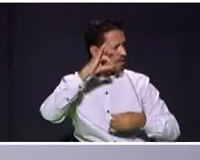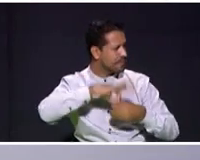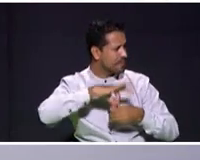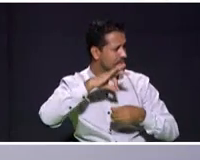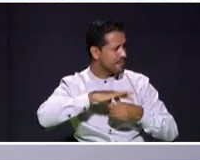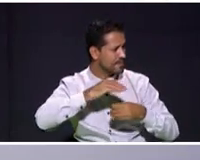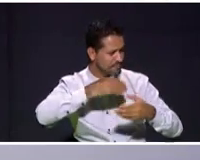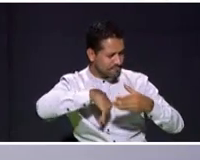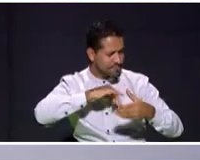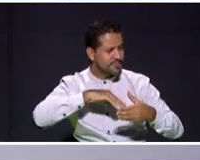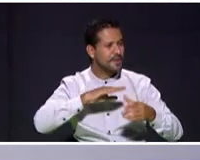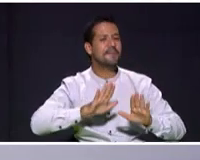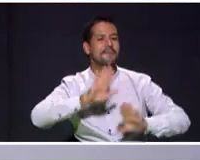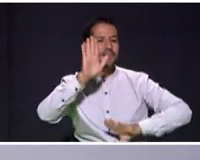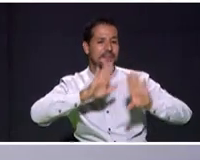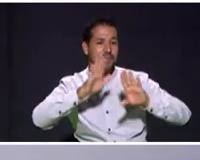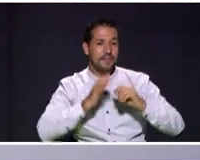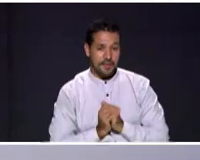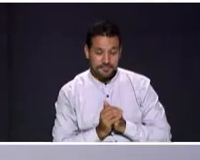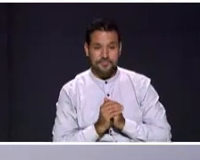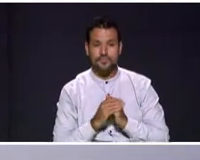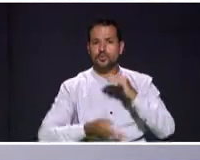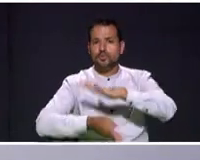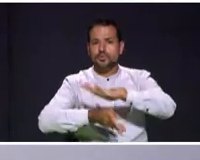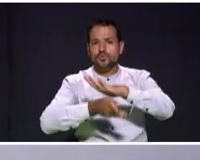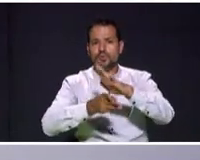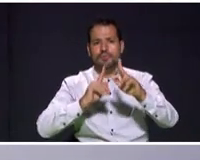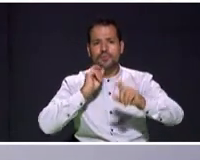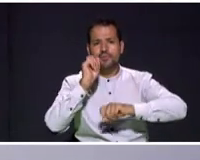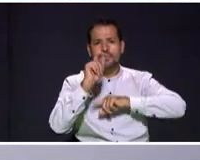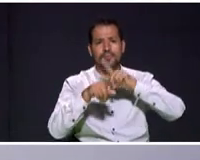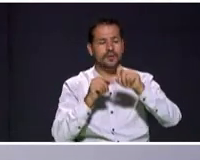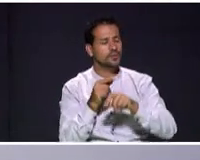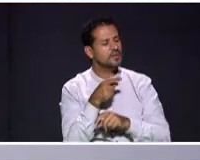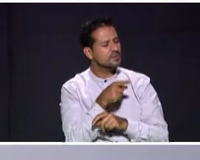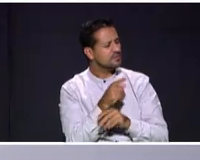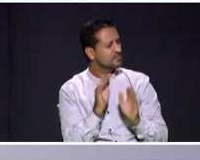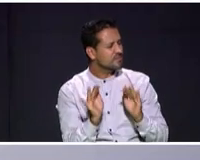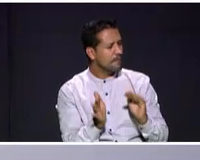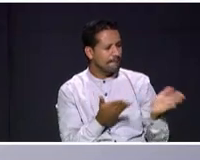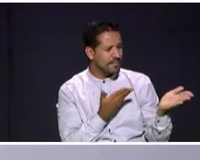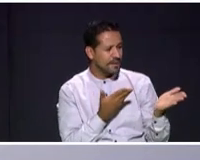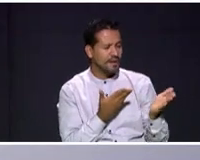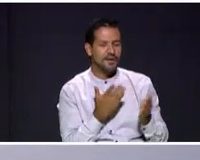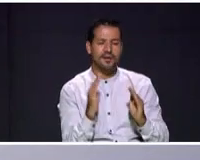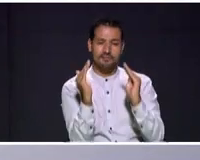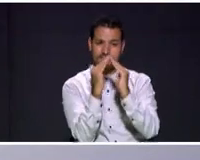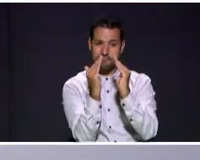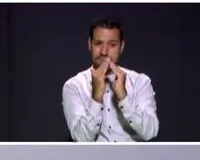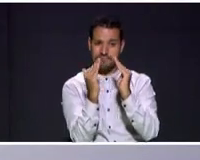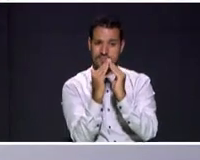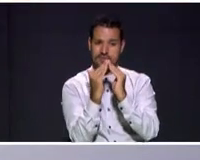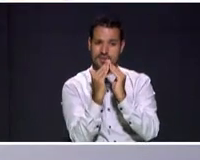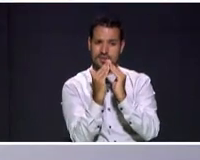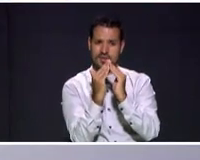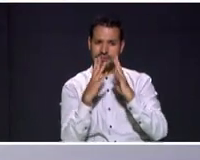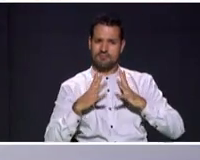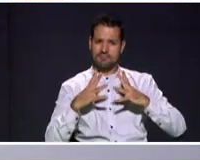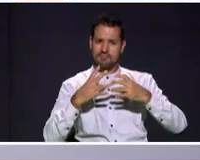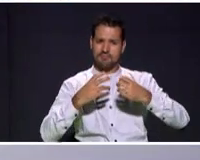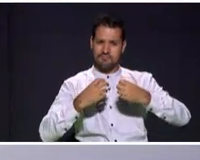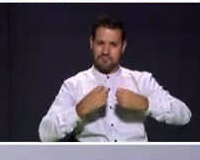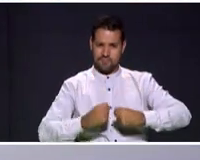entonces la pregunta es cuál es un plan para garantizar vivienda y educación en el